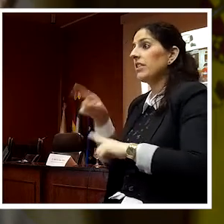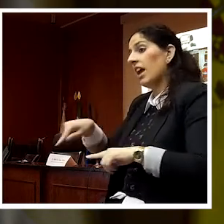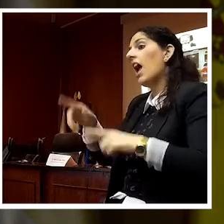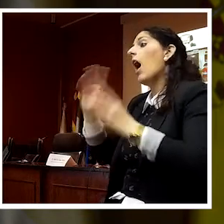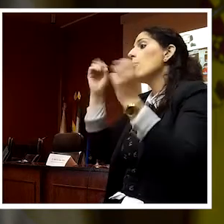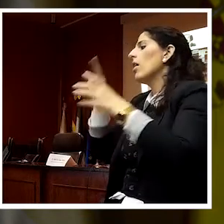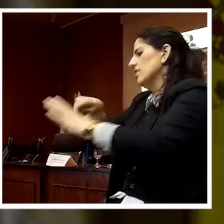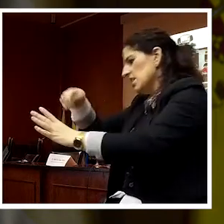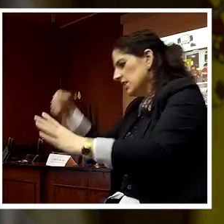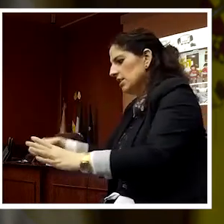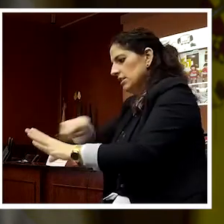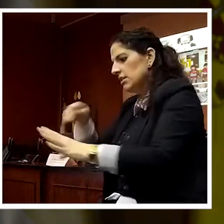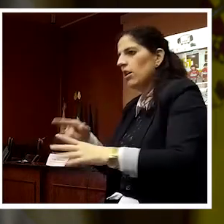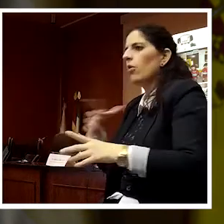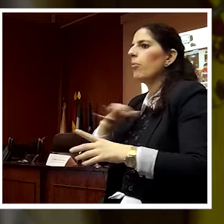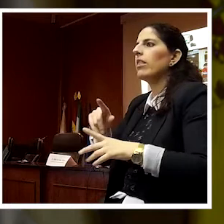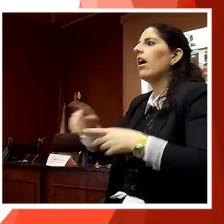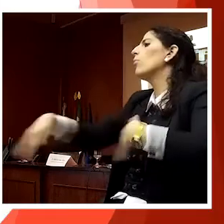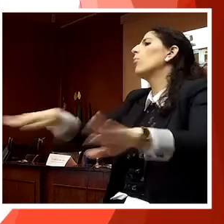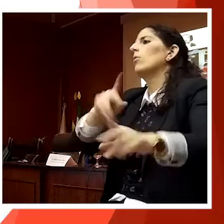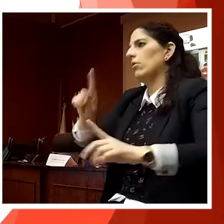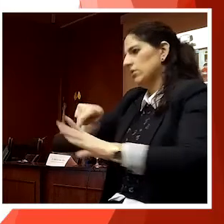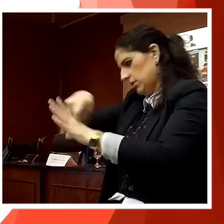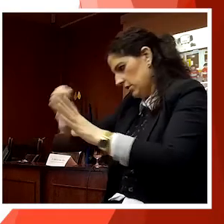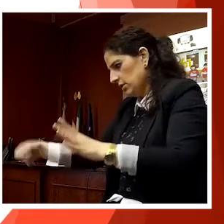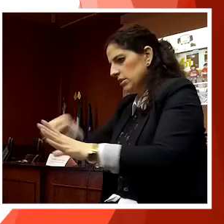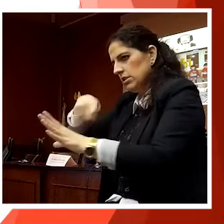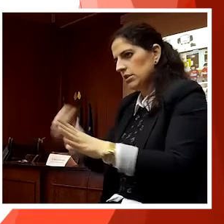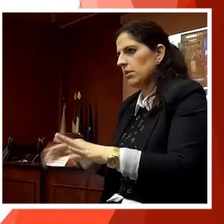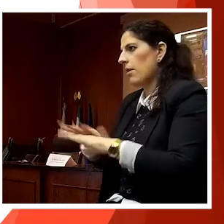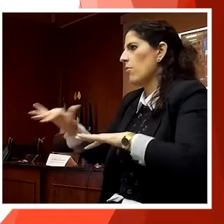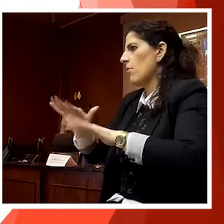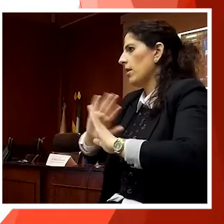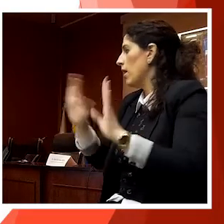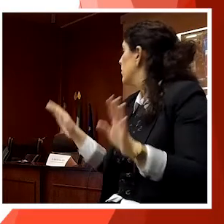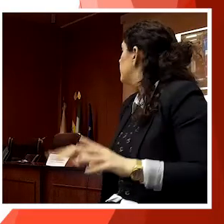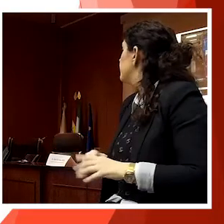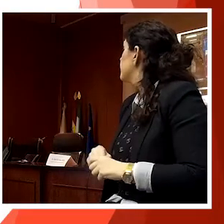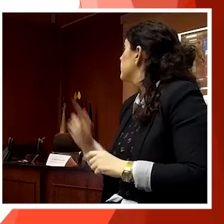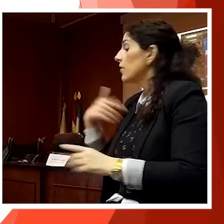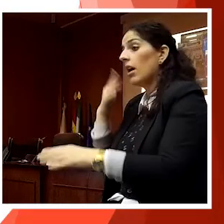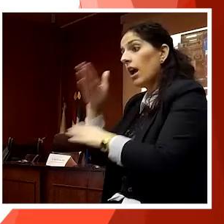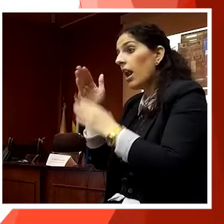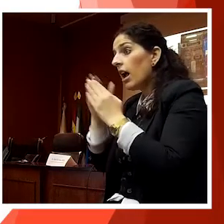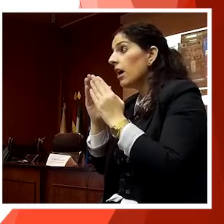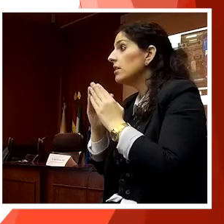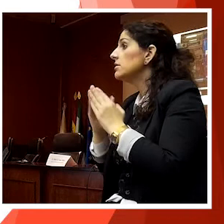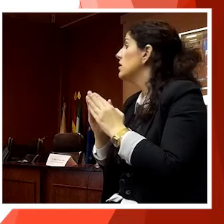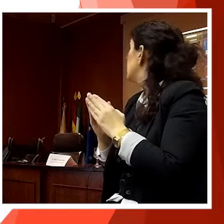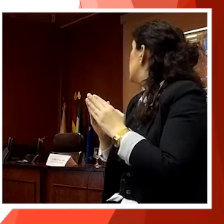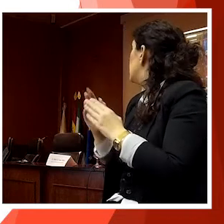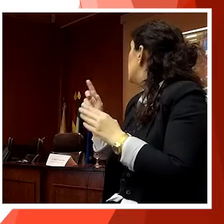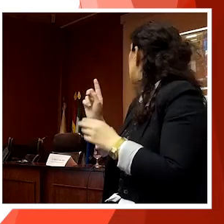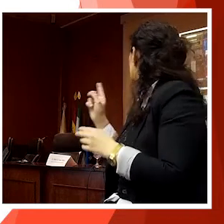porque vamos corriendo y va amarrado. Entonces, cuando llegamos al domicilio, Esta es la entrada a la ambulancia,